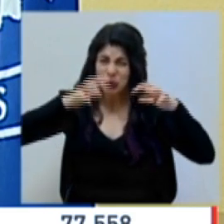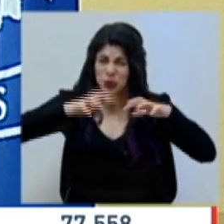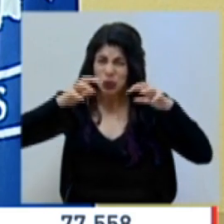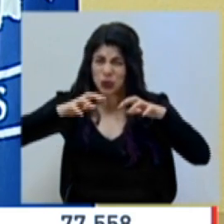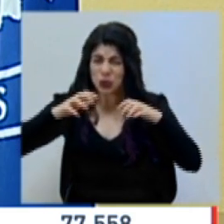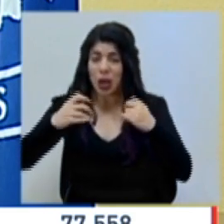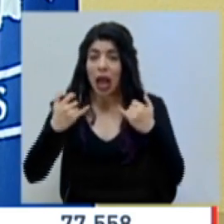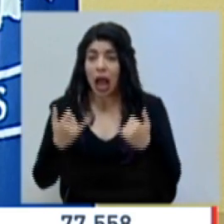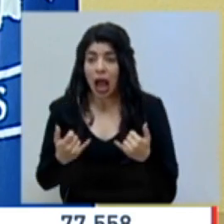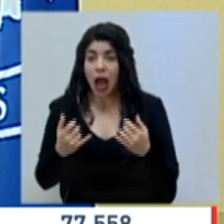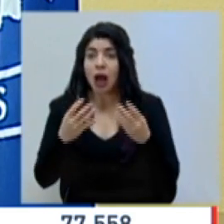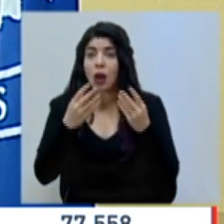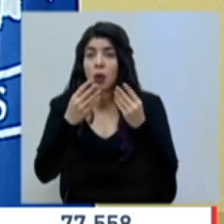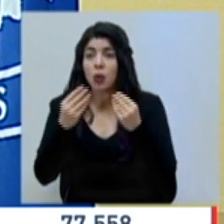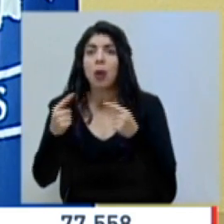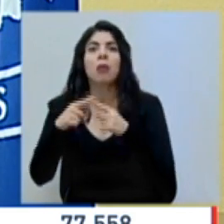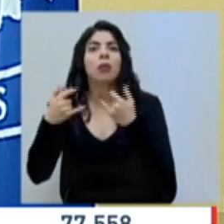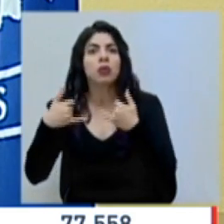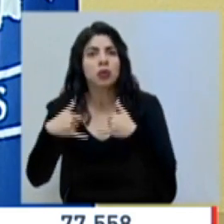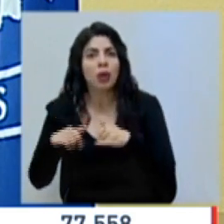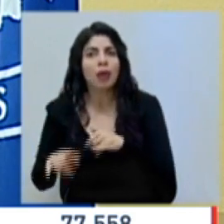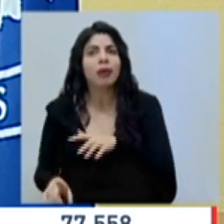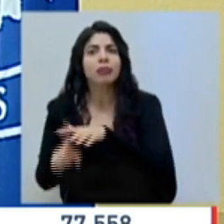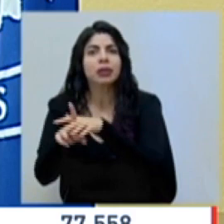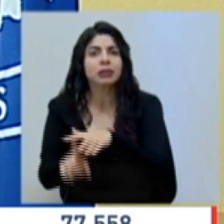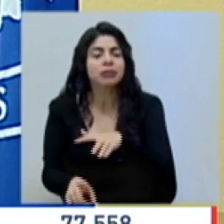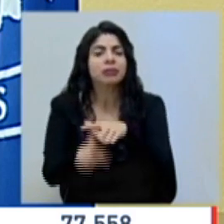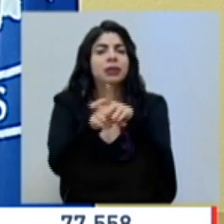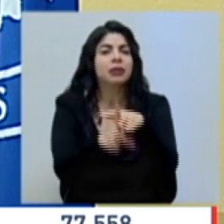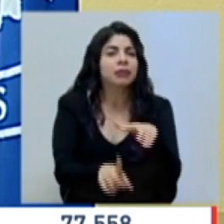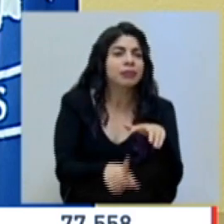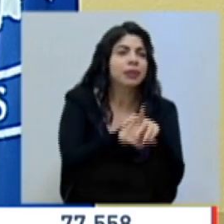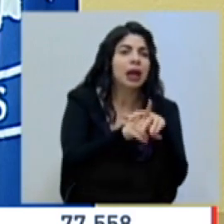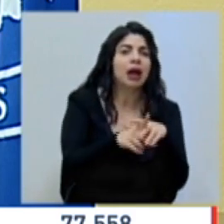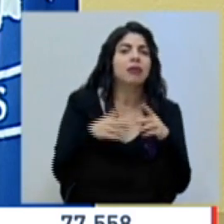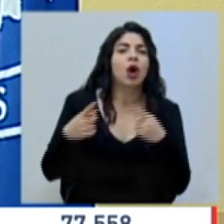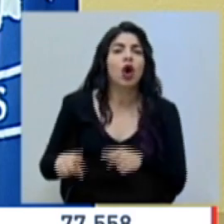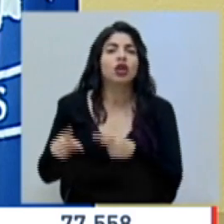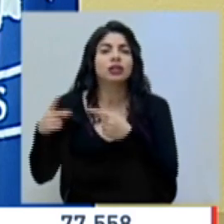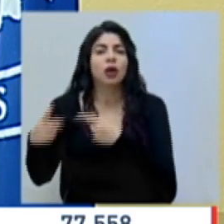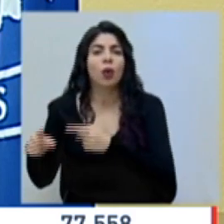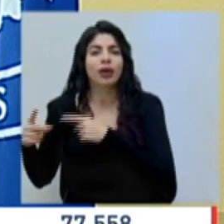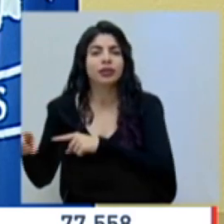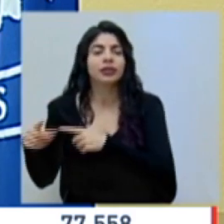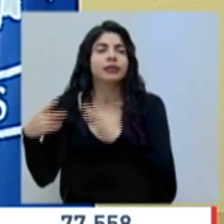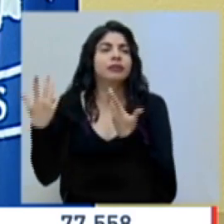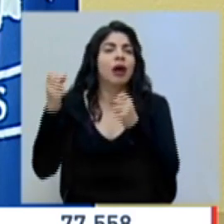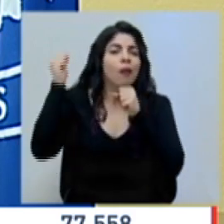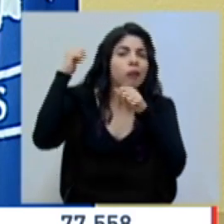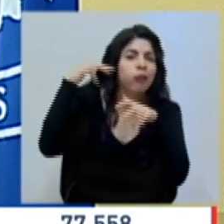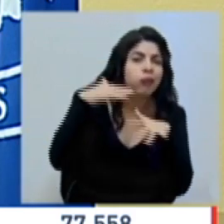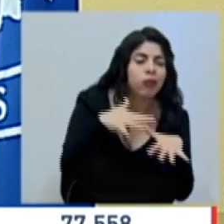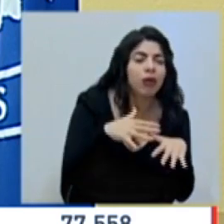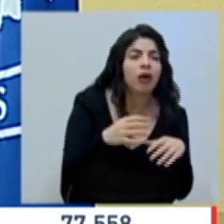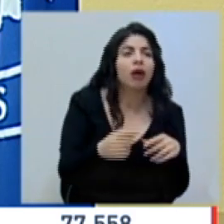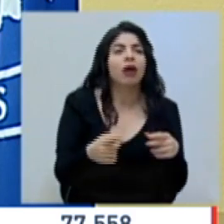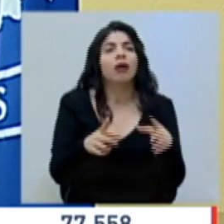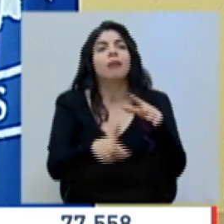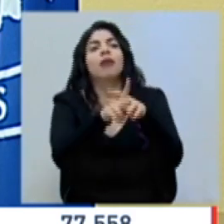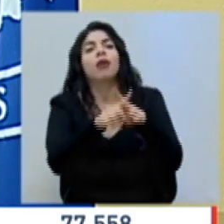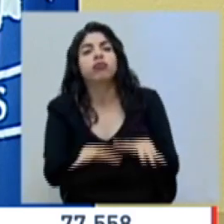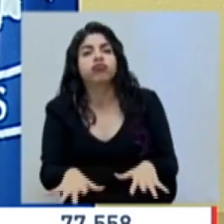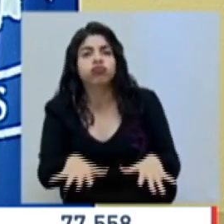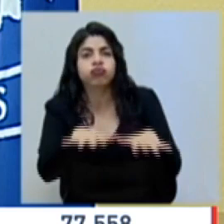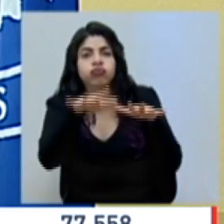se siguen presentando, aún hoy día todavía siguen apareciendo consecuencias, deslizamientos e